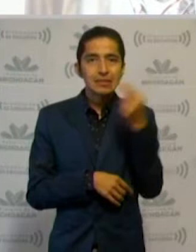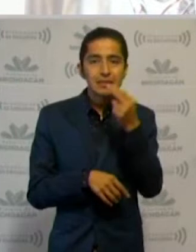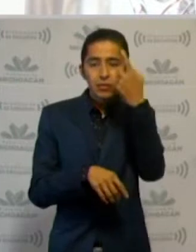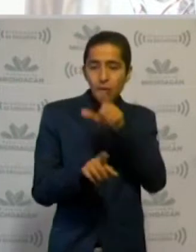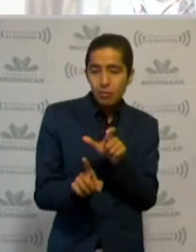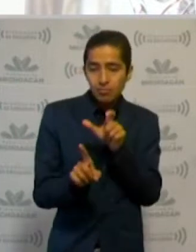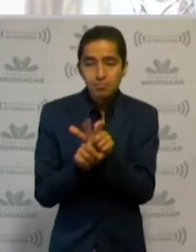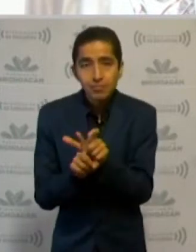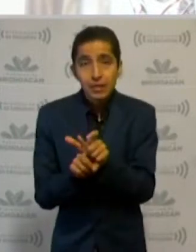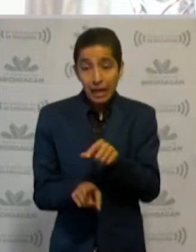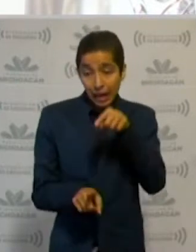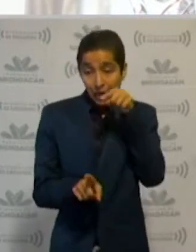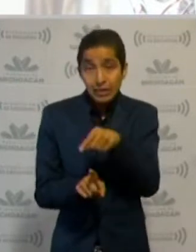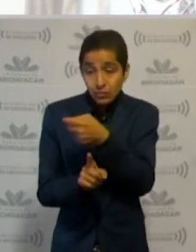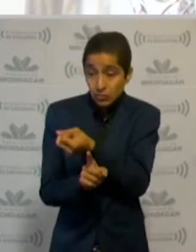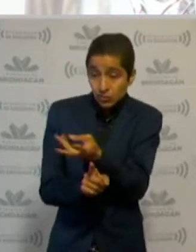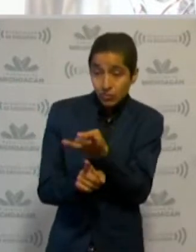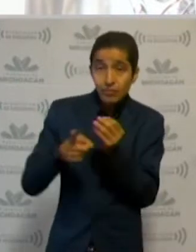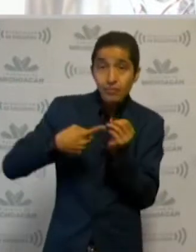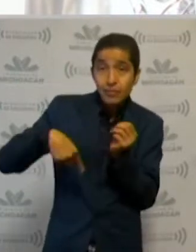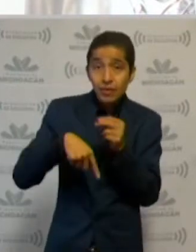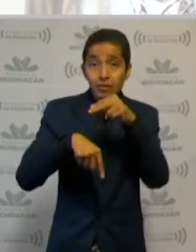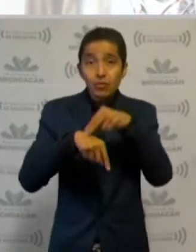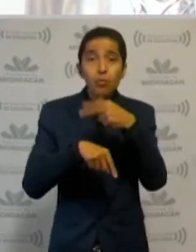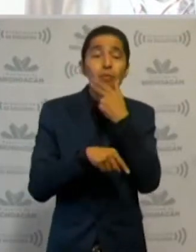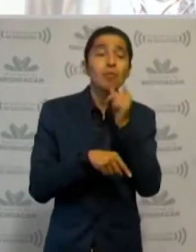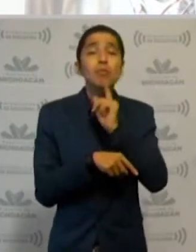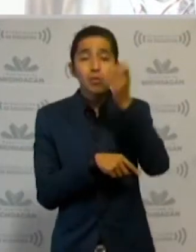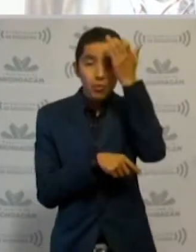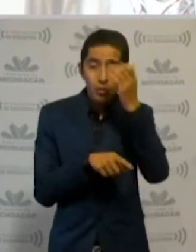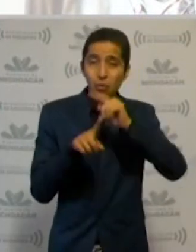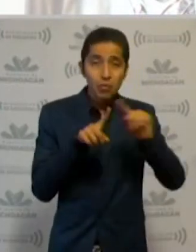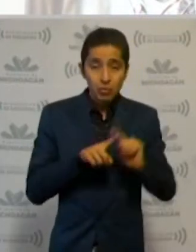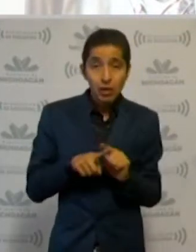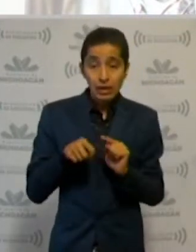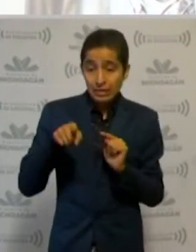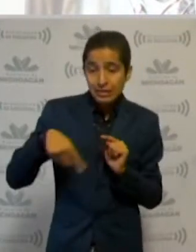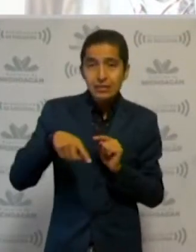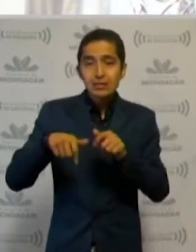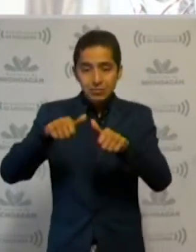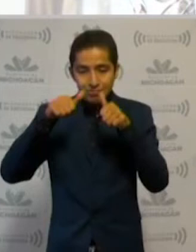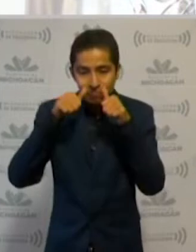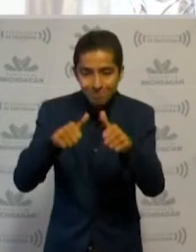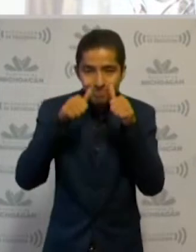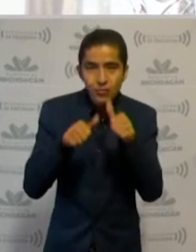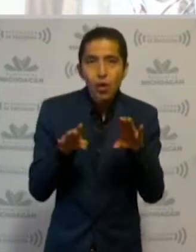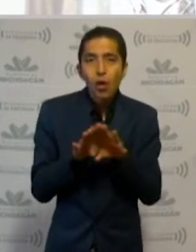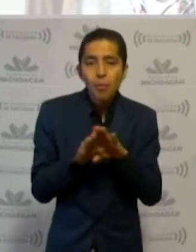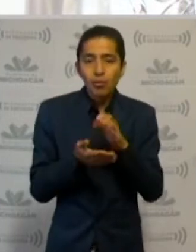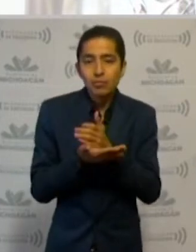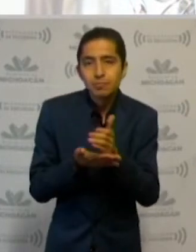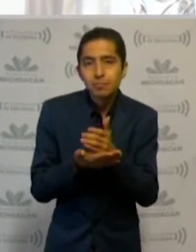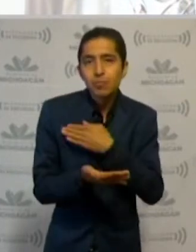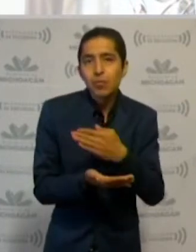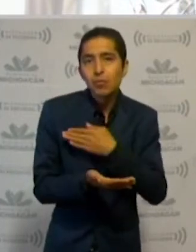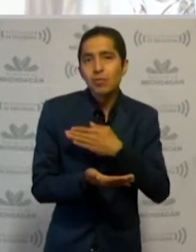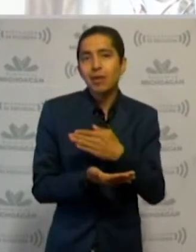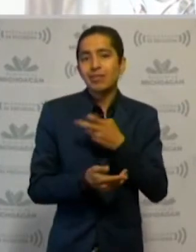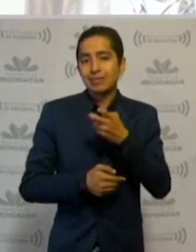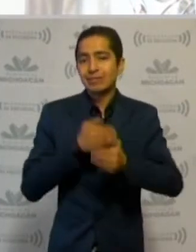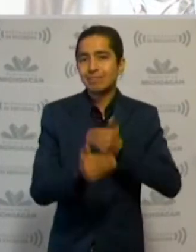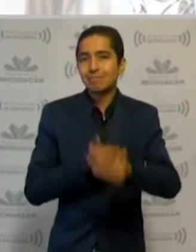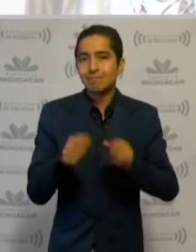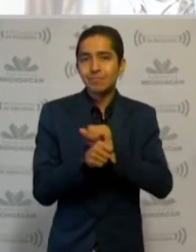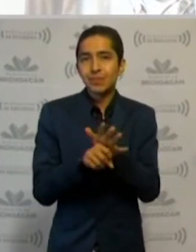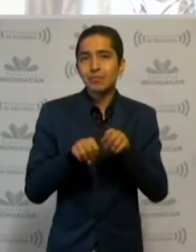pues serán ellas y ellos quienes estarán en la primera combatiendo la contingencia por eso